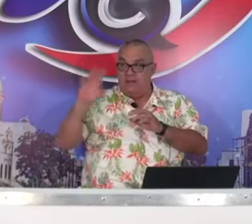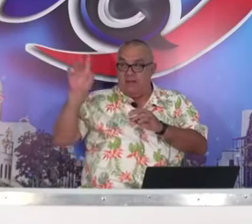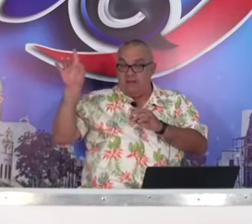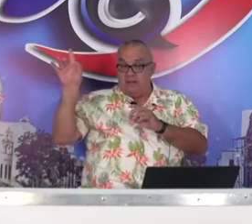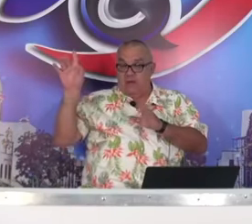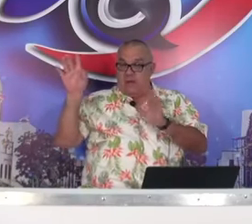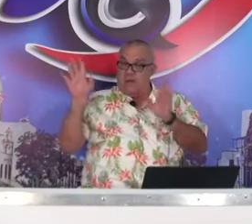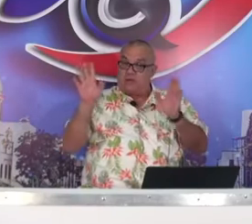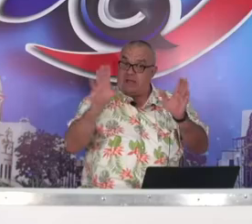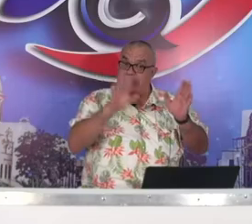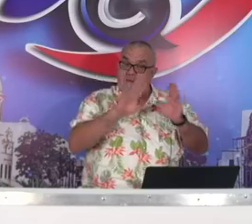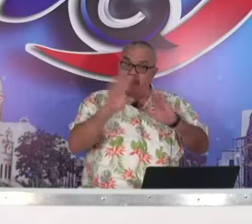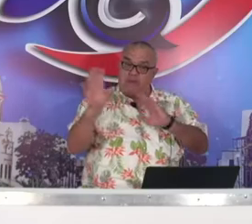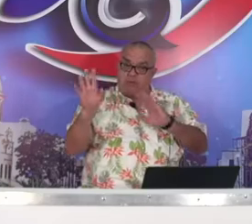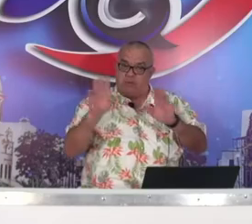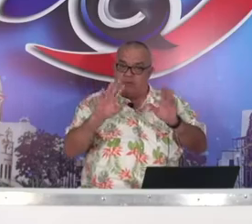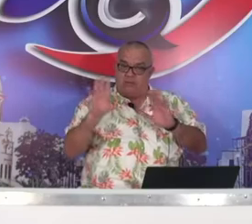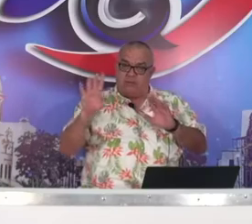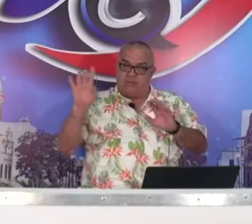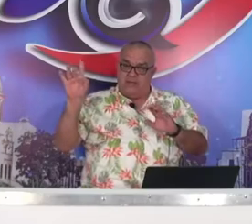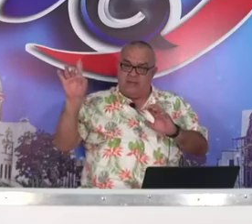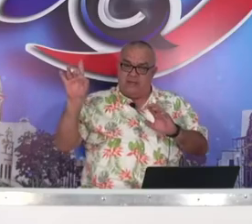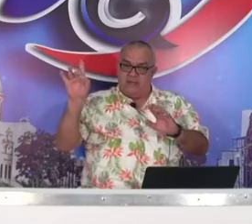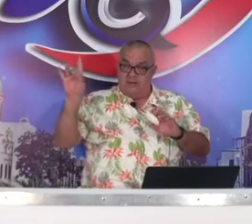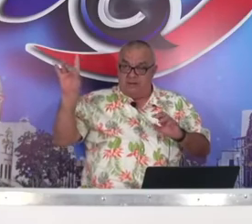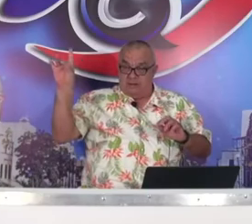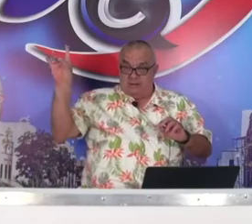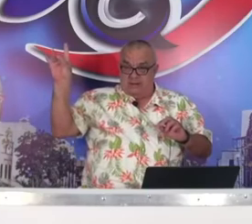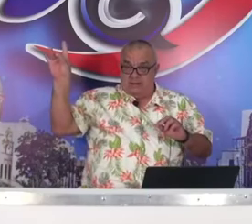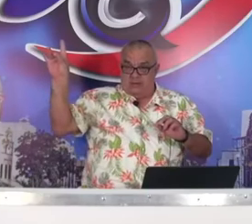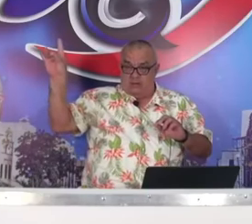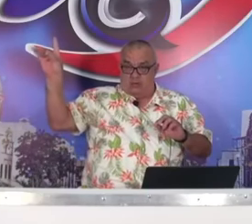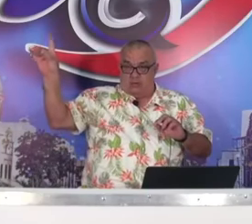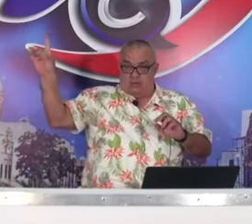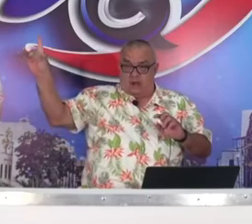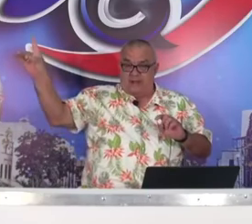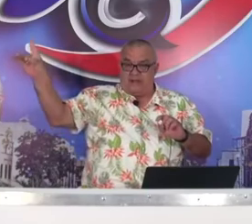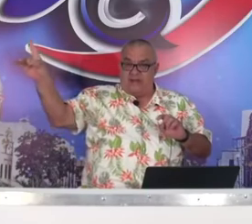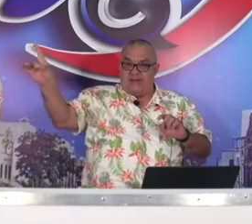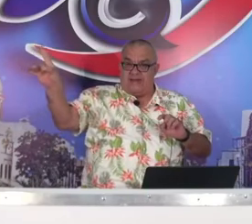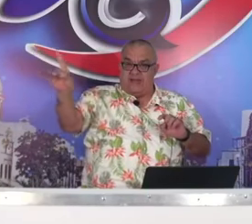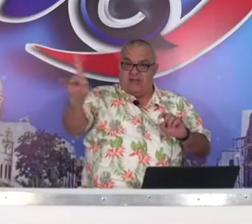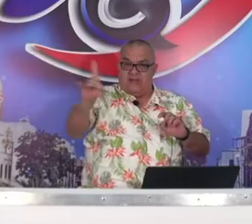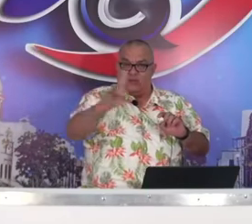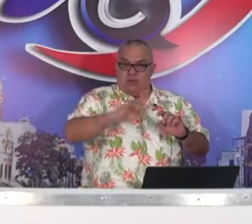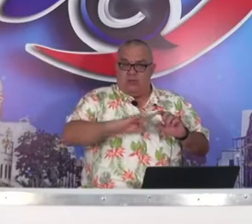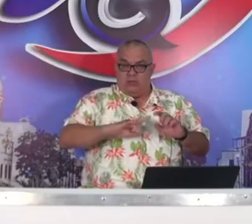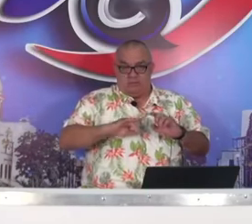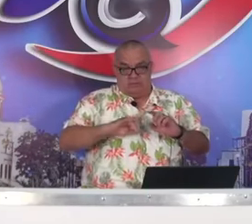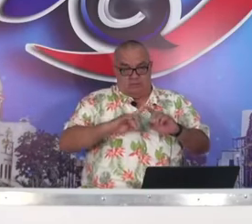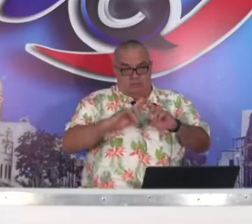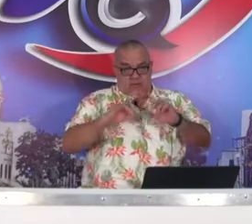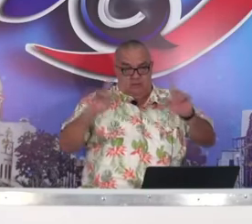Borola. O al menos que cambie por cuestiones de seguridad. Como ahí está ya la salida